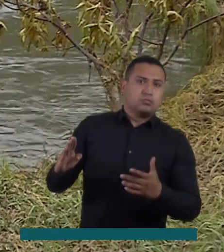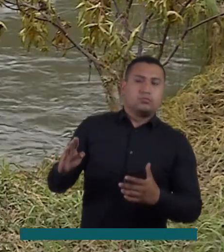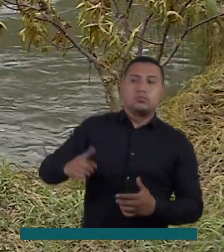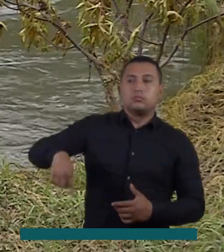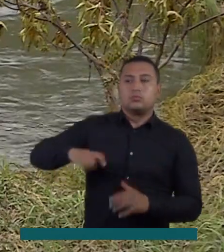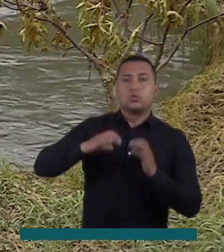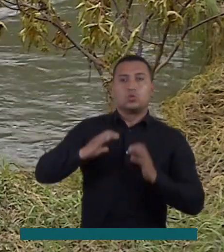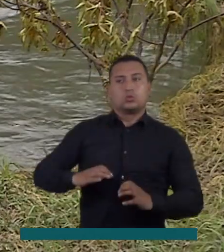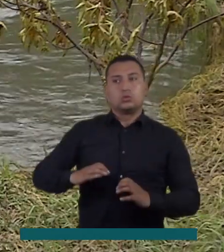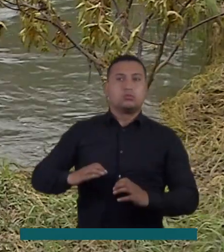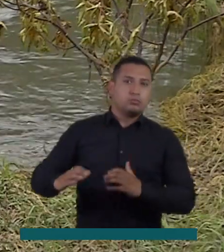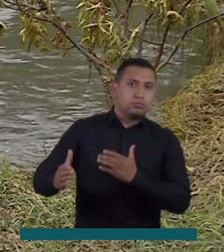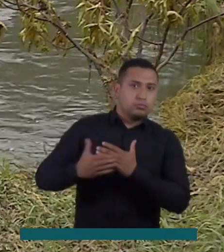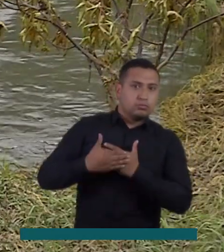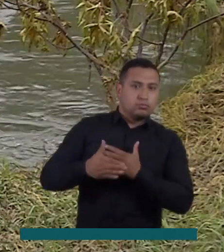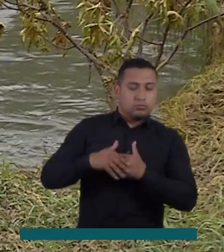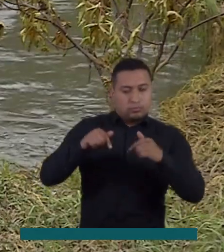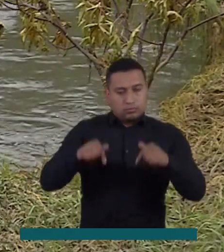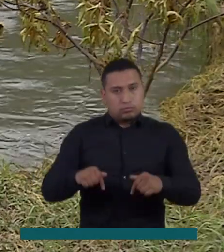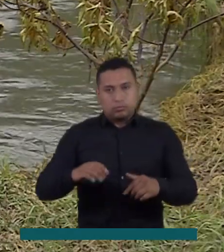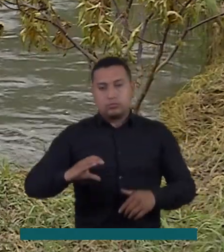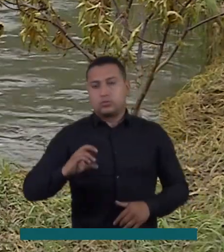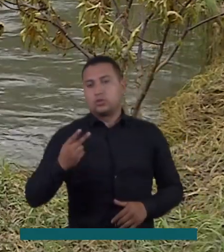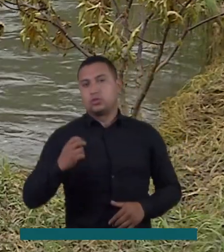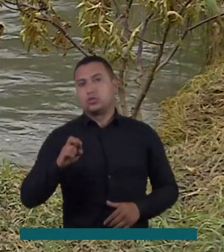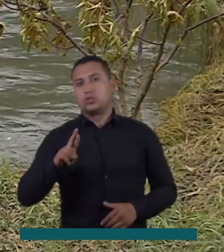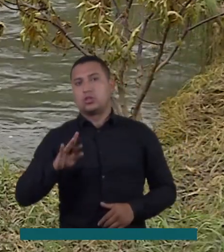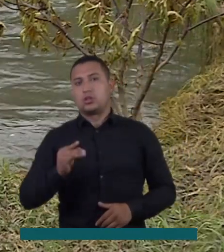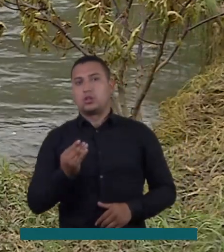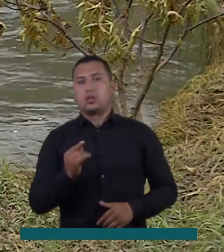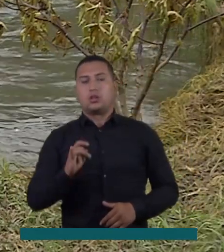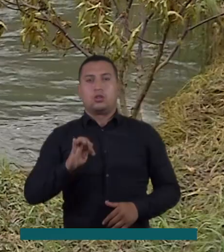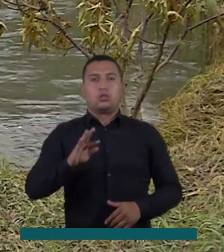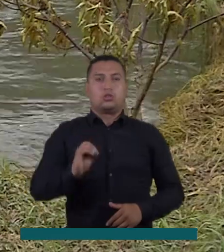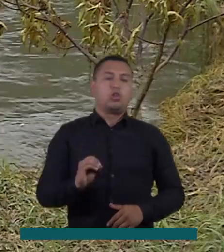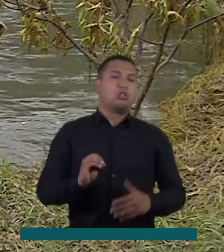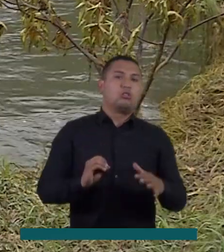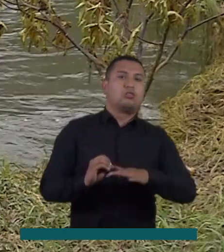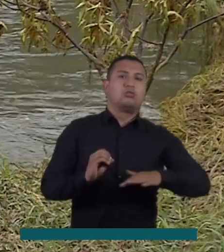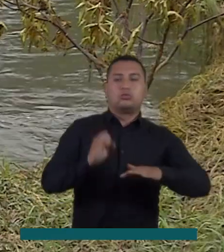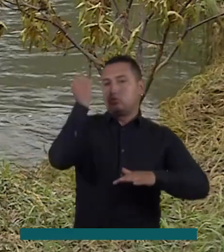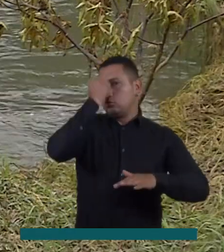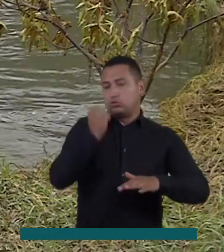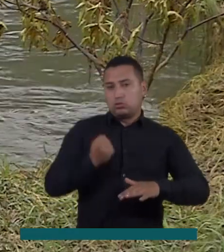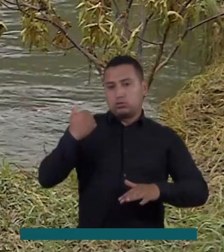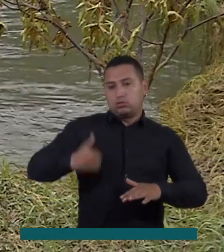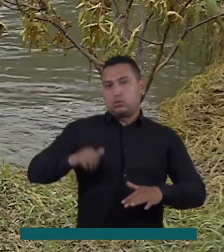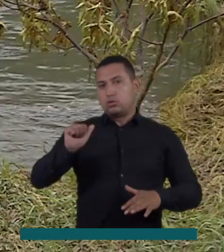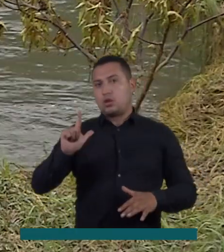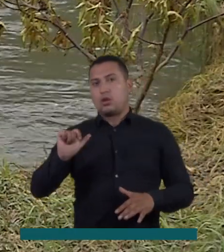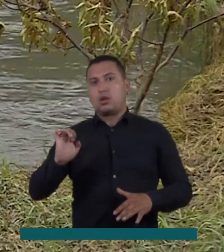ciudadanía. Informo desde el corregimiento del charquito en Soacha, Alejandro Mejía, para Enlace 13.